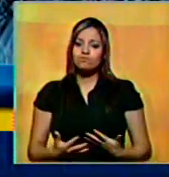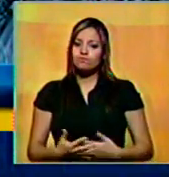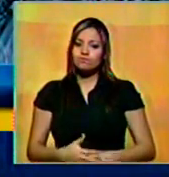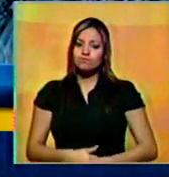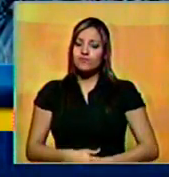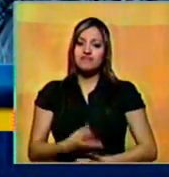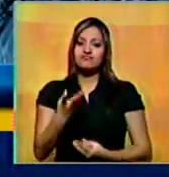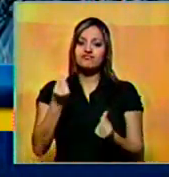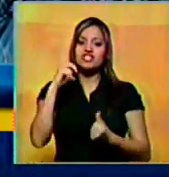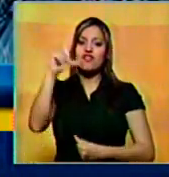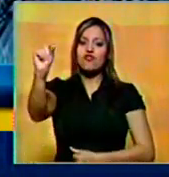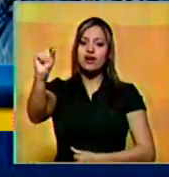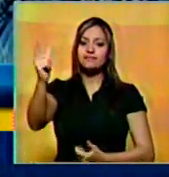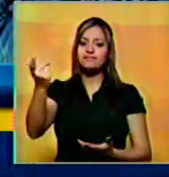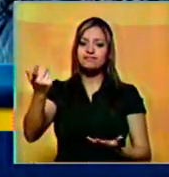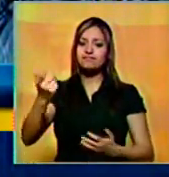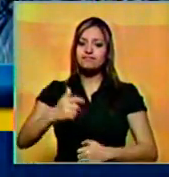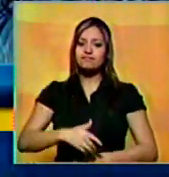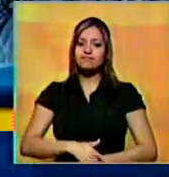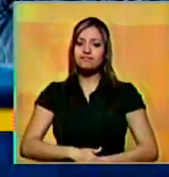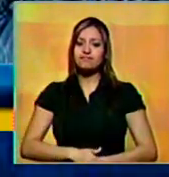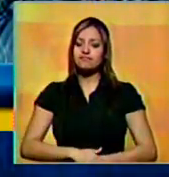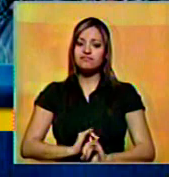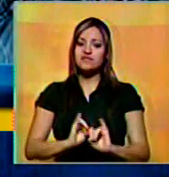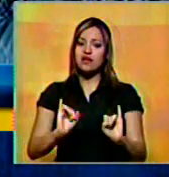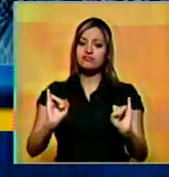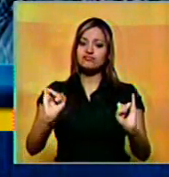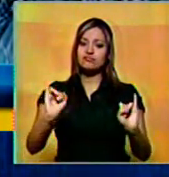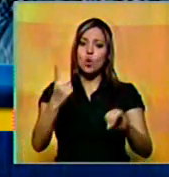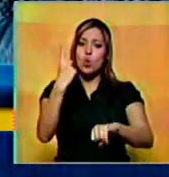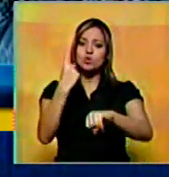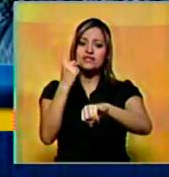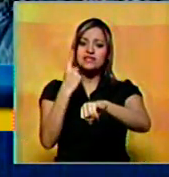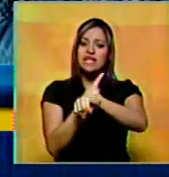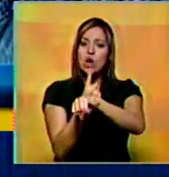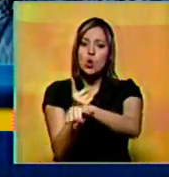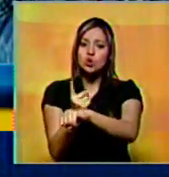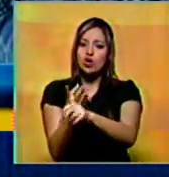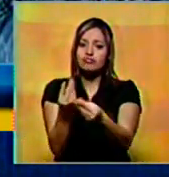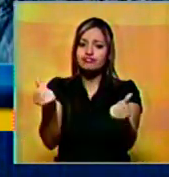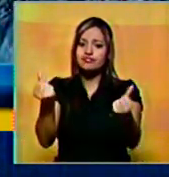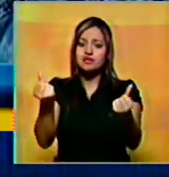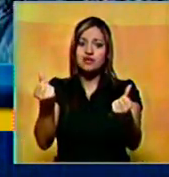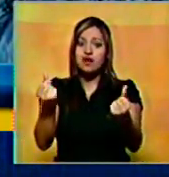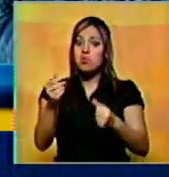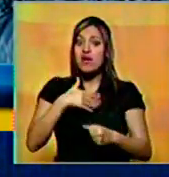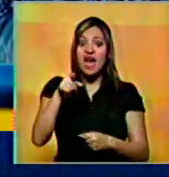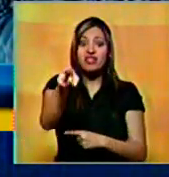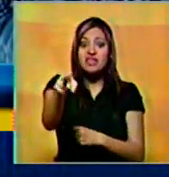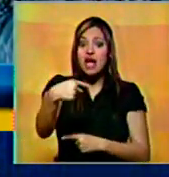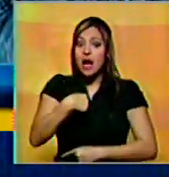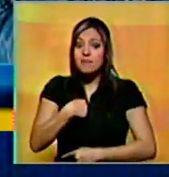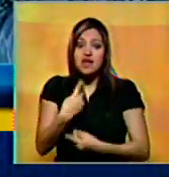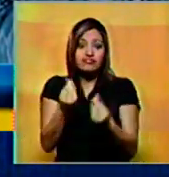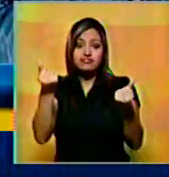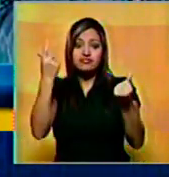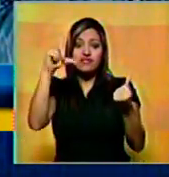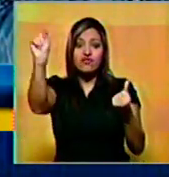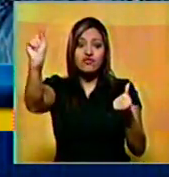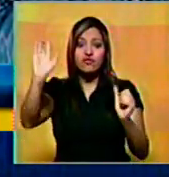Y se fue. Ya, así en un segundo, así nos puede pasar a ti y a mí.